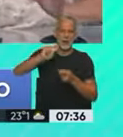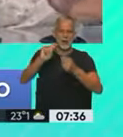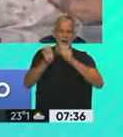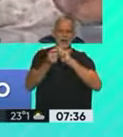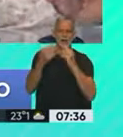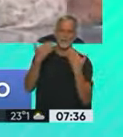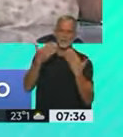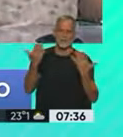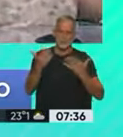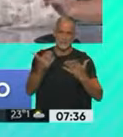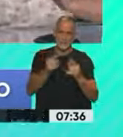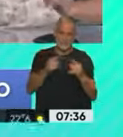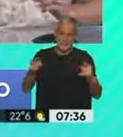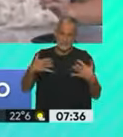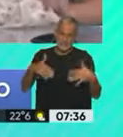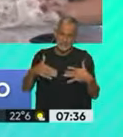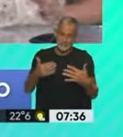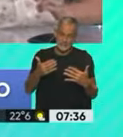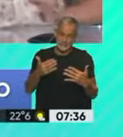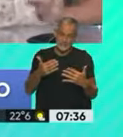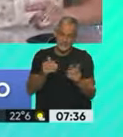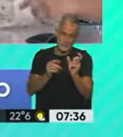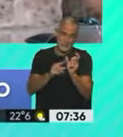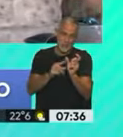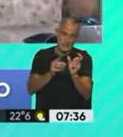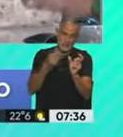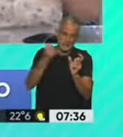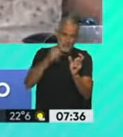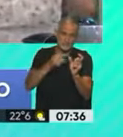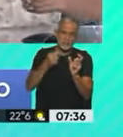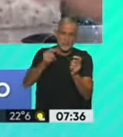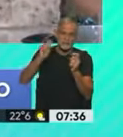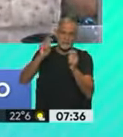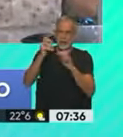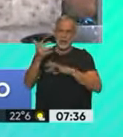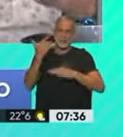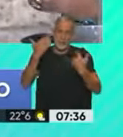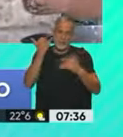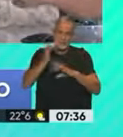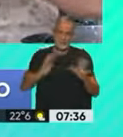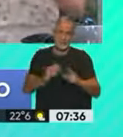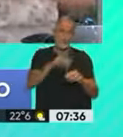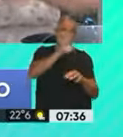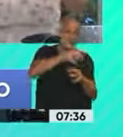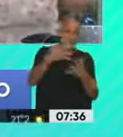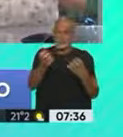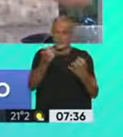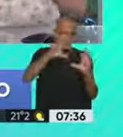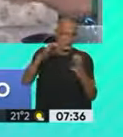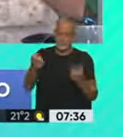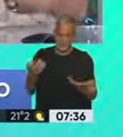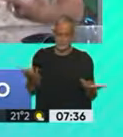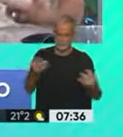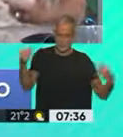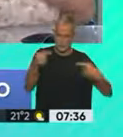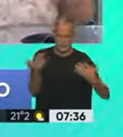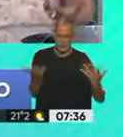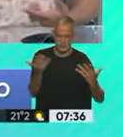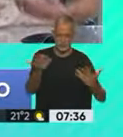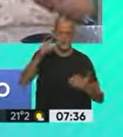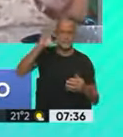territorialización pero que las tenemos que incorporar porque lo que sucede es que ante lluvias y sequías lluvias y sequías esa disfunción en el